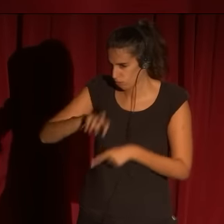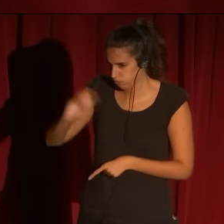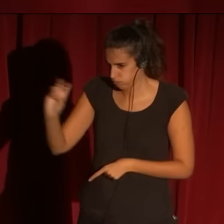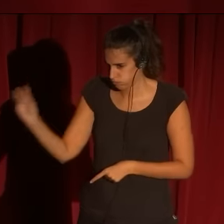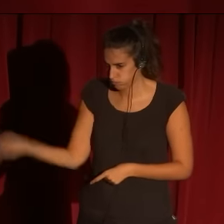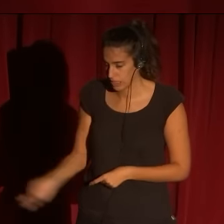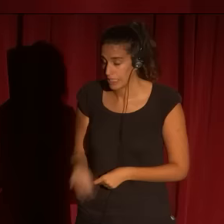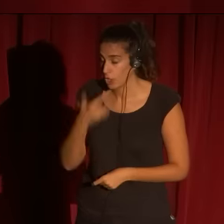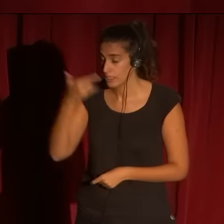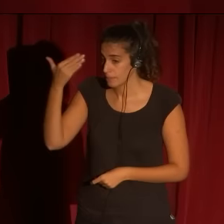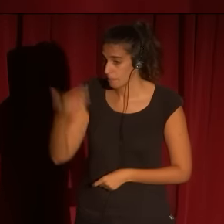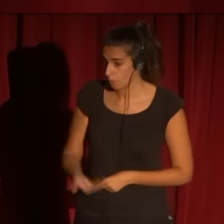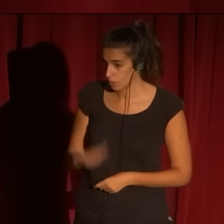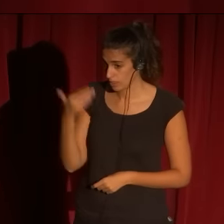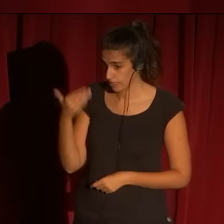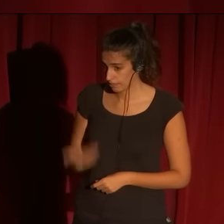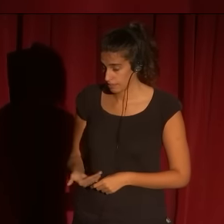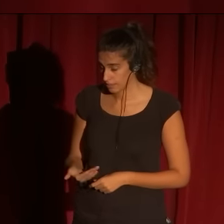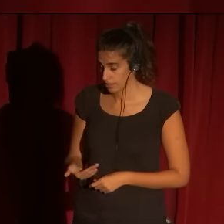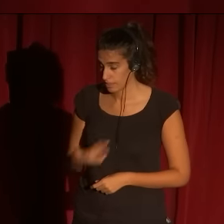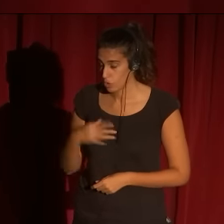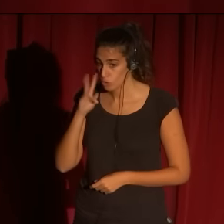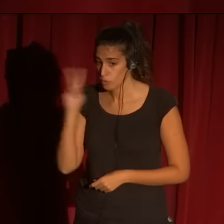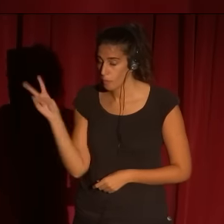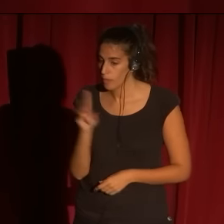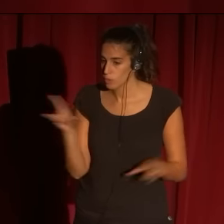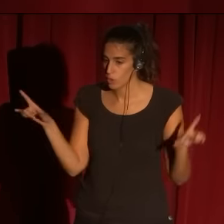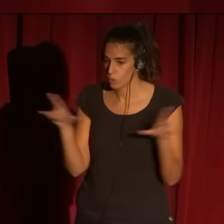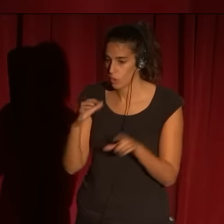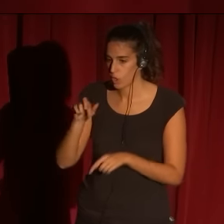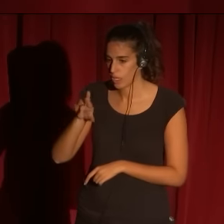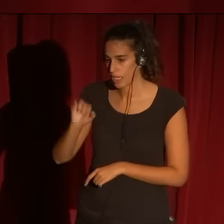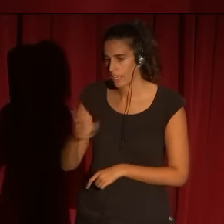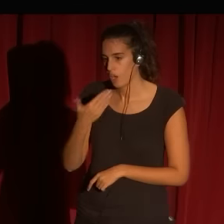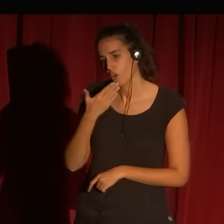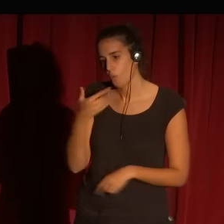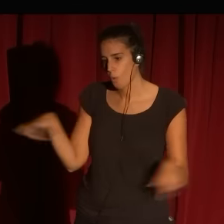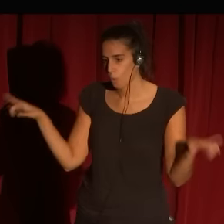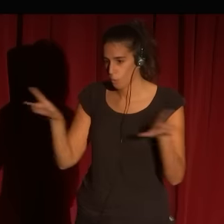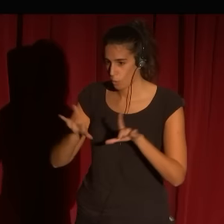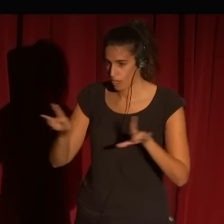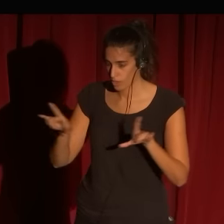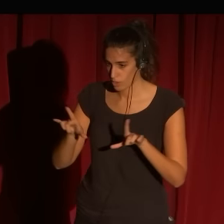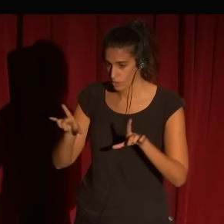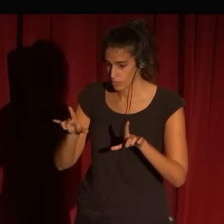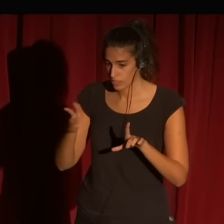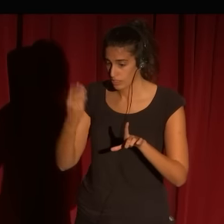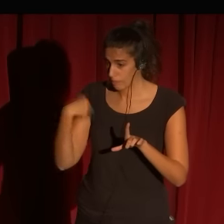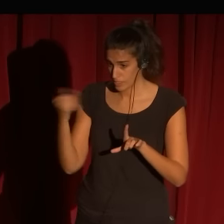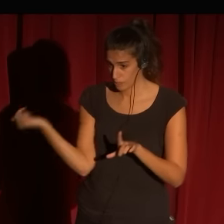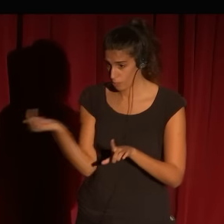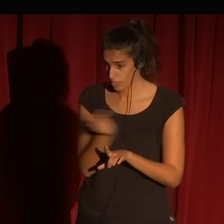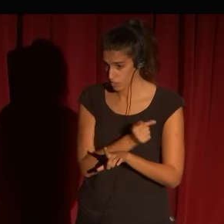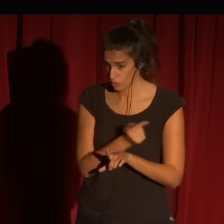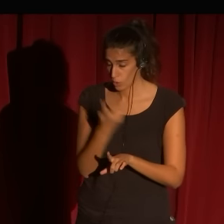no pues es muy importante que veamos los cuadros de Clara paters como cuadros que entre otras cosas son esto mismo también lo